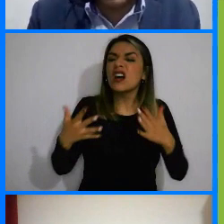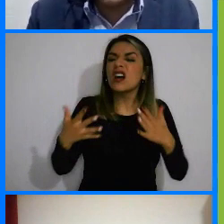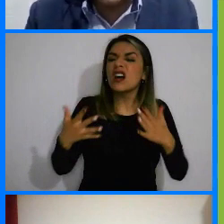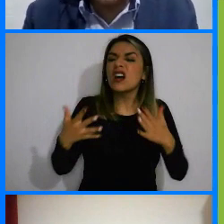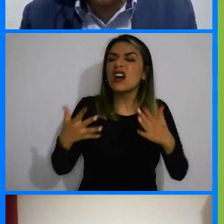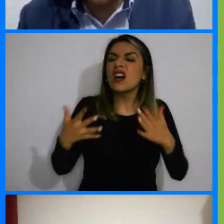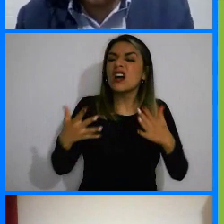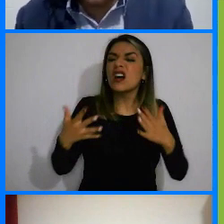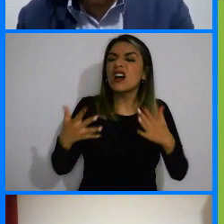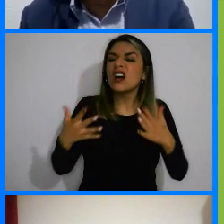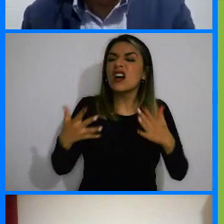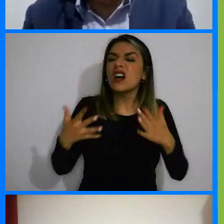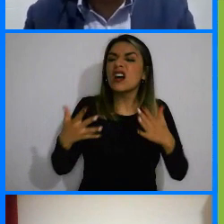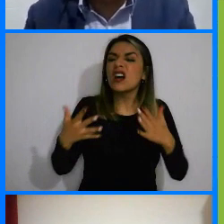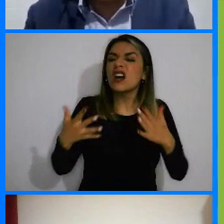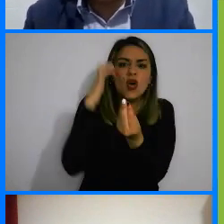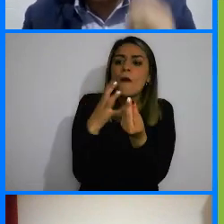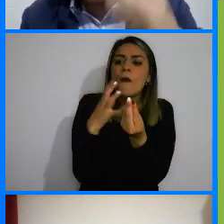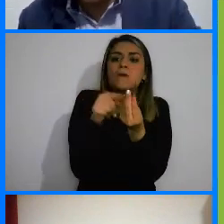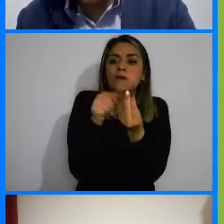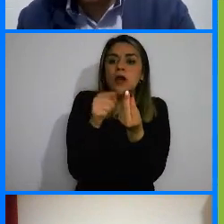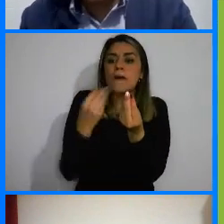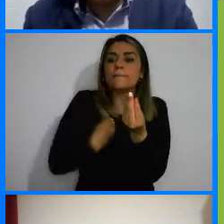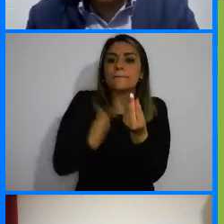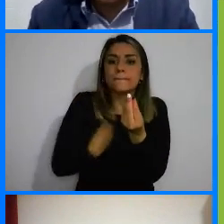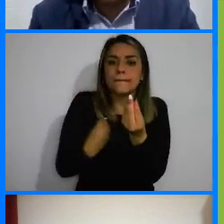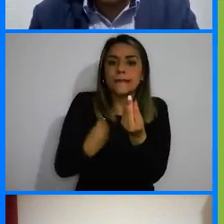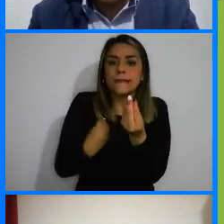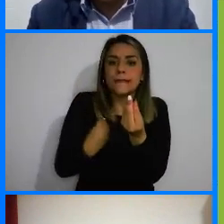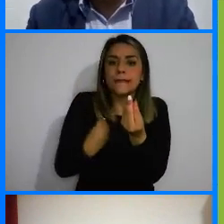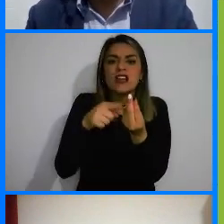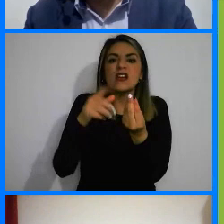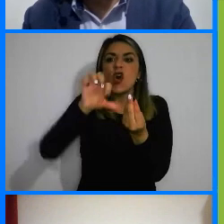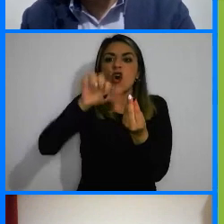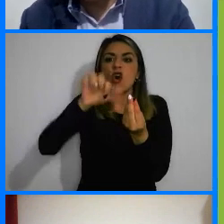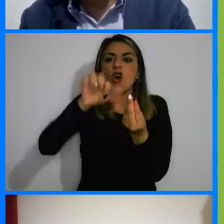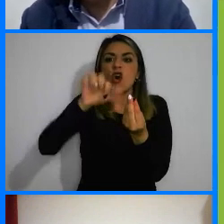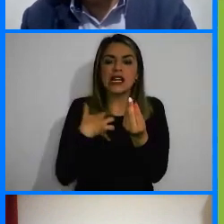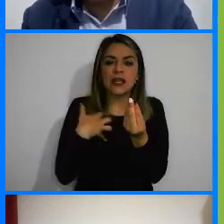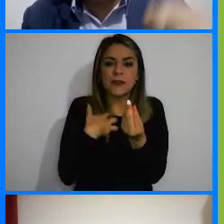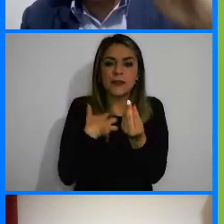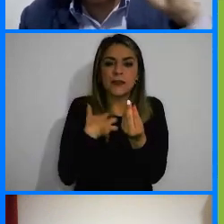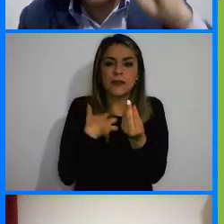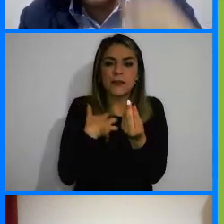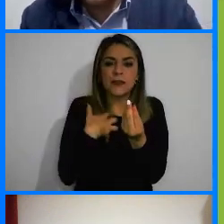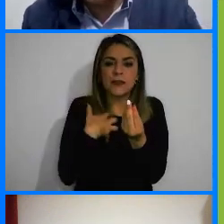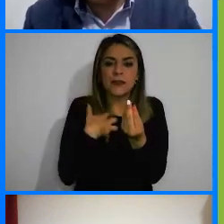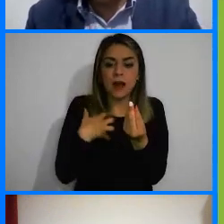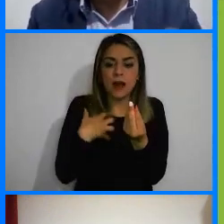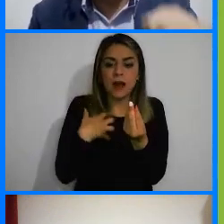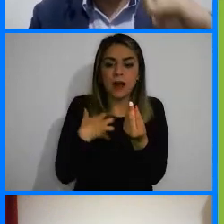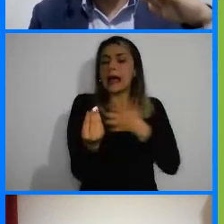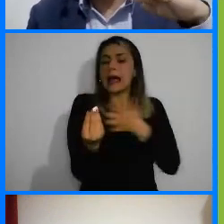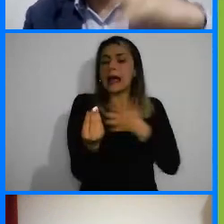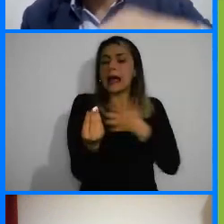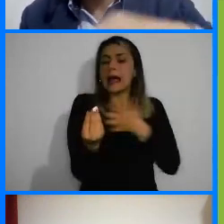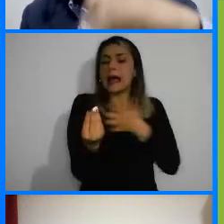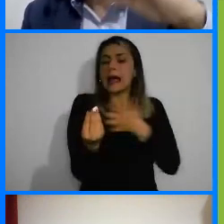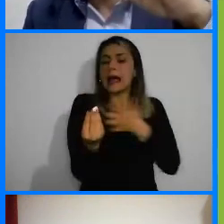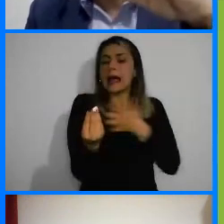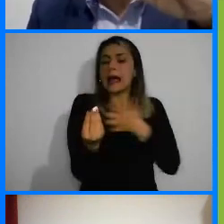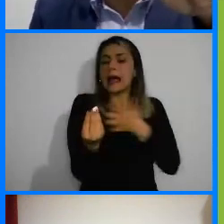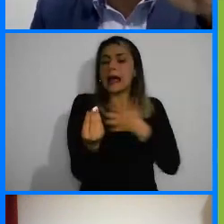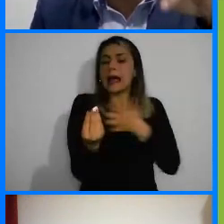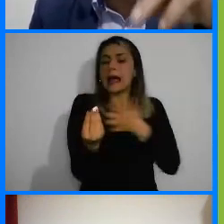los leones que conviven con las hienas, ¿sí? Que los leones que conviven, además de con las hienas,